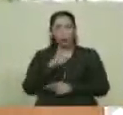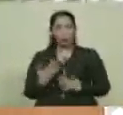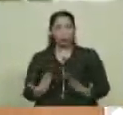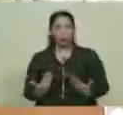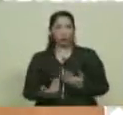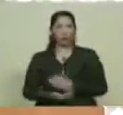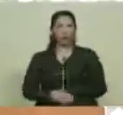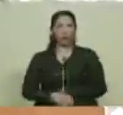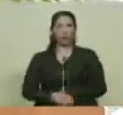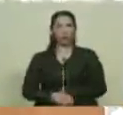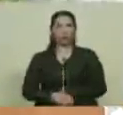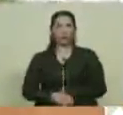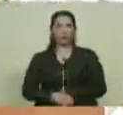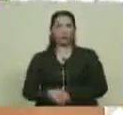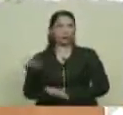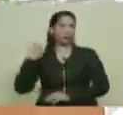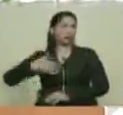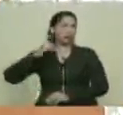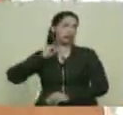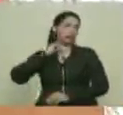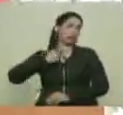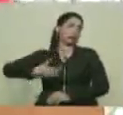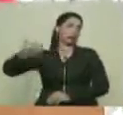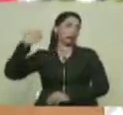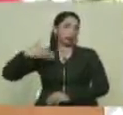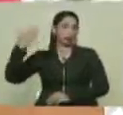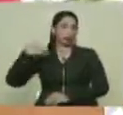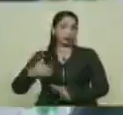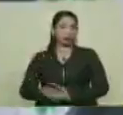Vivían aquí 1000 años atrás.